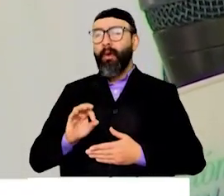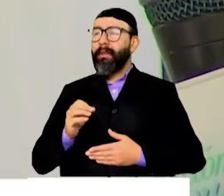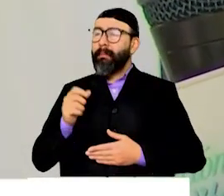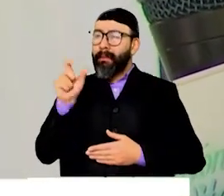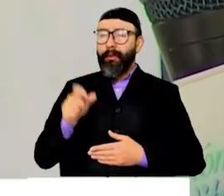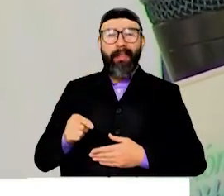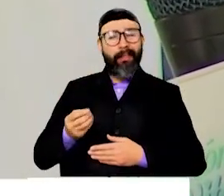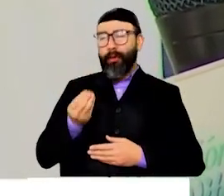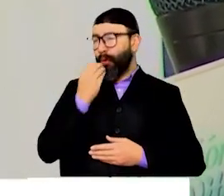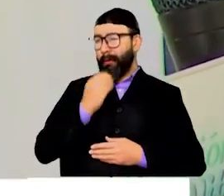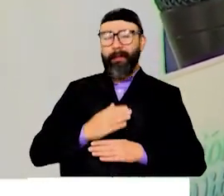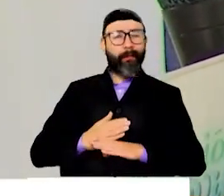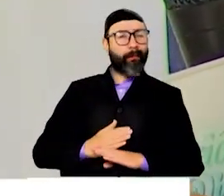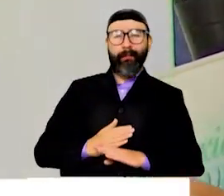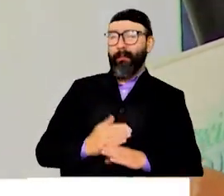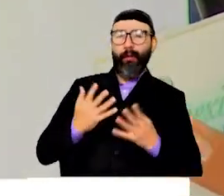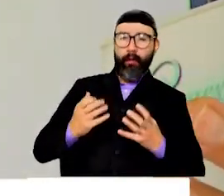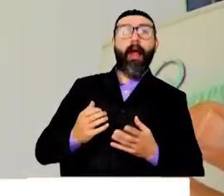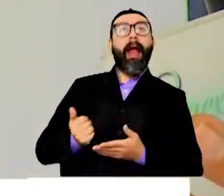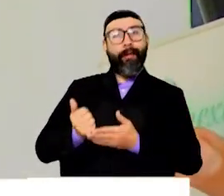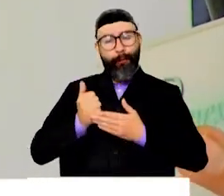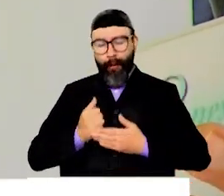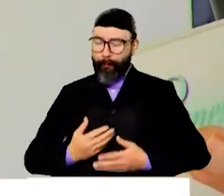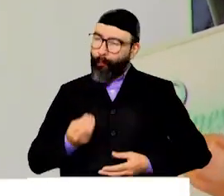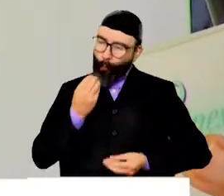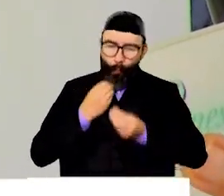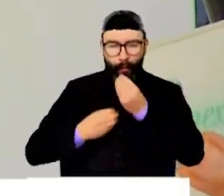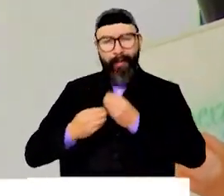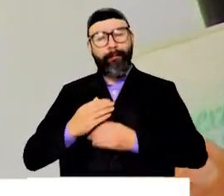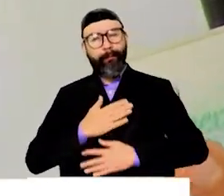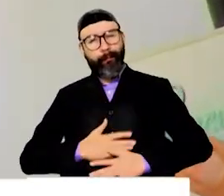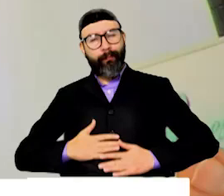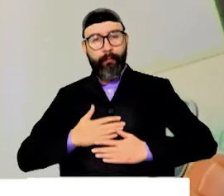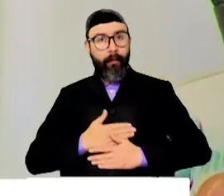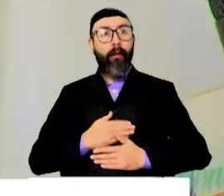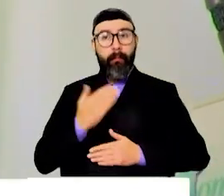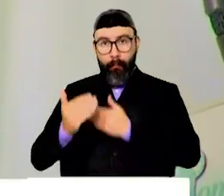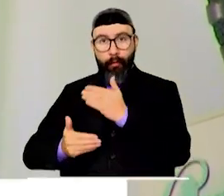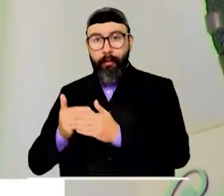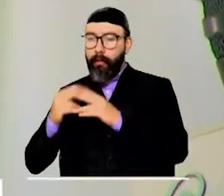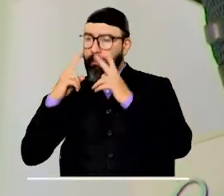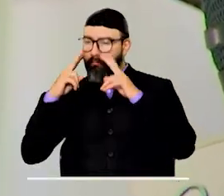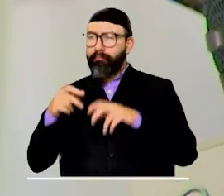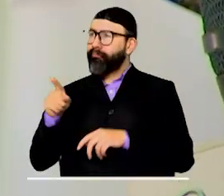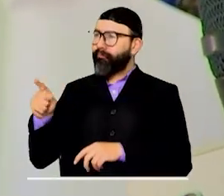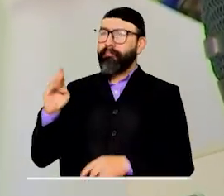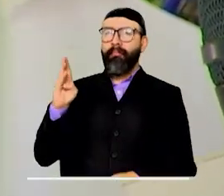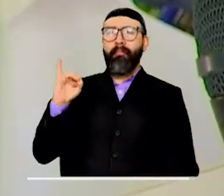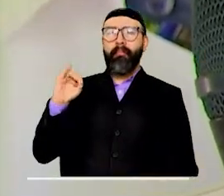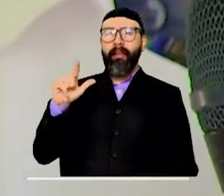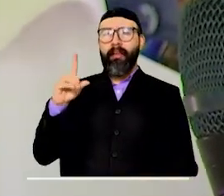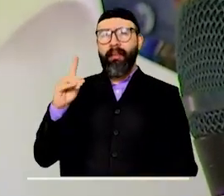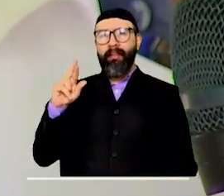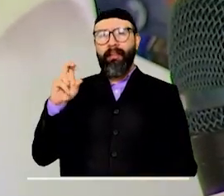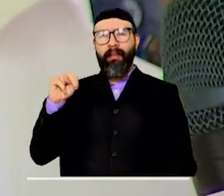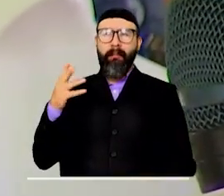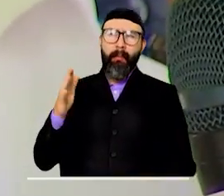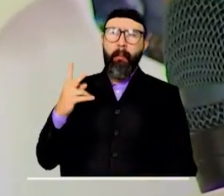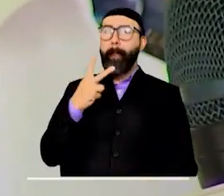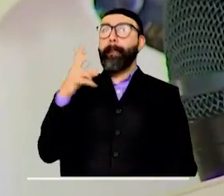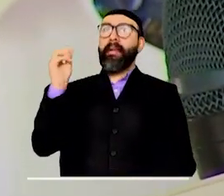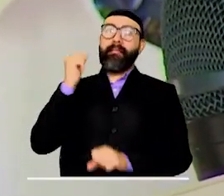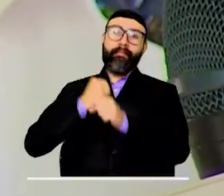apetito. Entonces miren que son procesos de investigación. Este Bildren lleva en el mercado más de 20